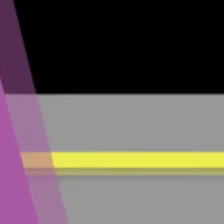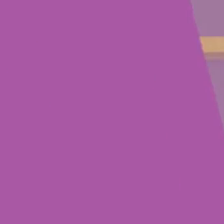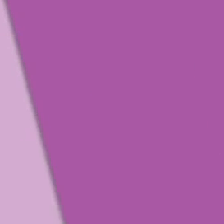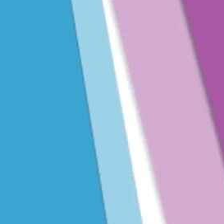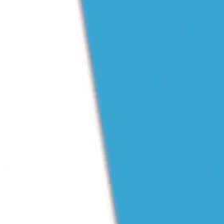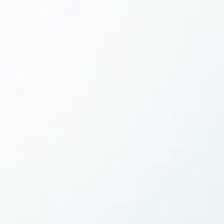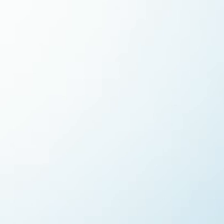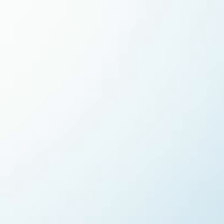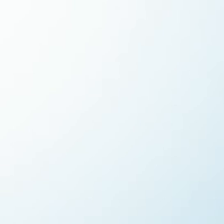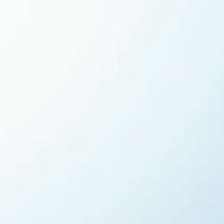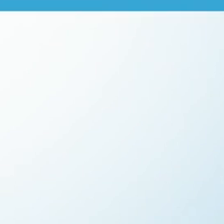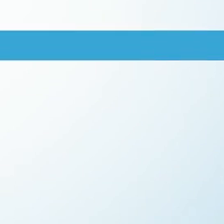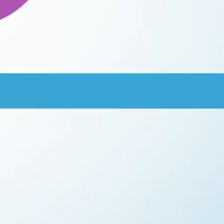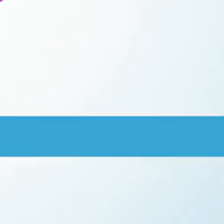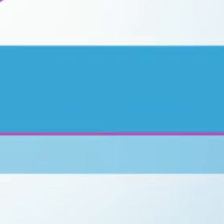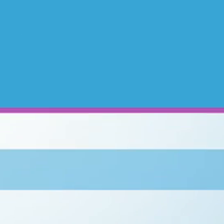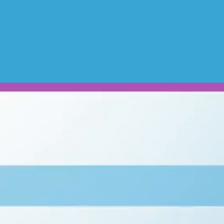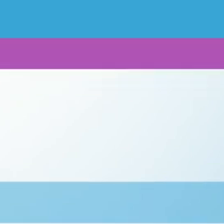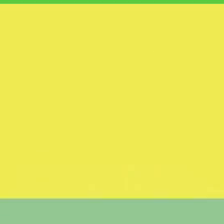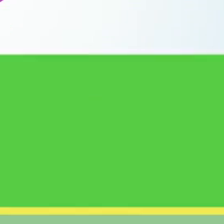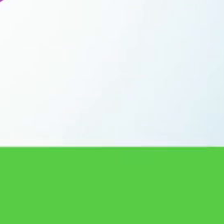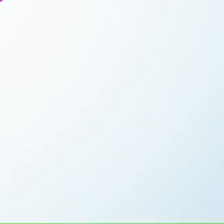todo.